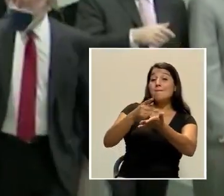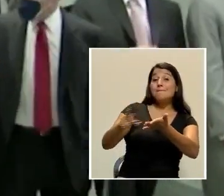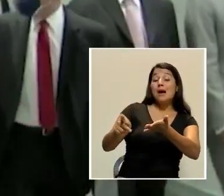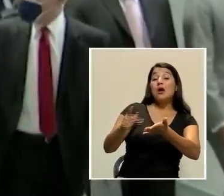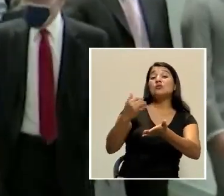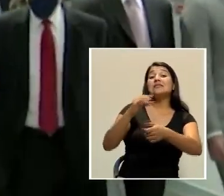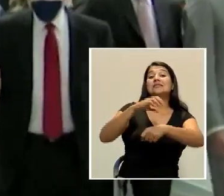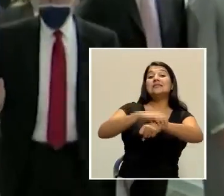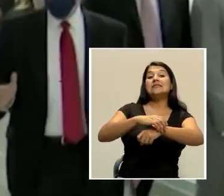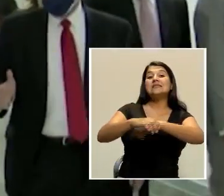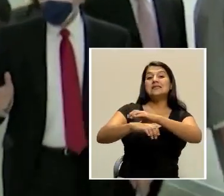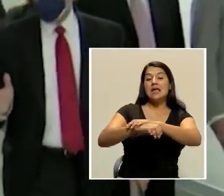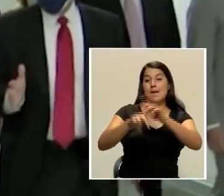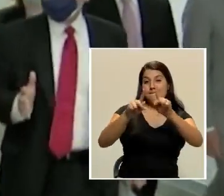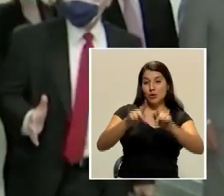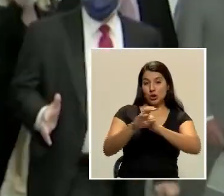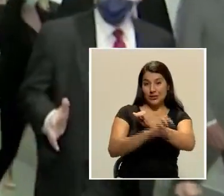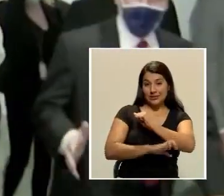presidenciales del 3 de noviembre.